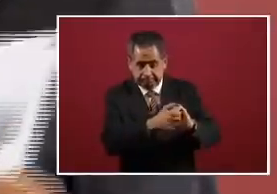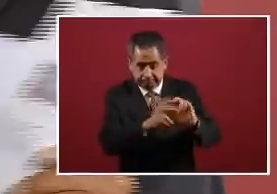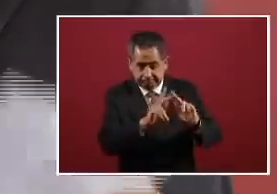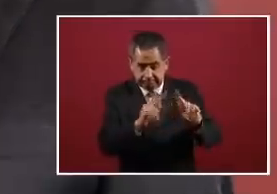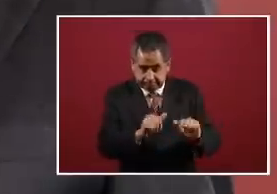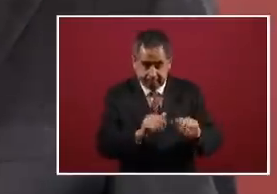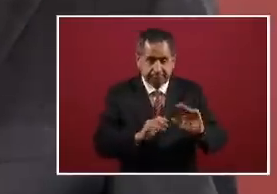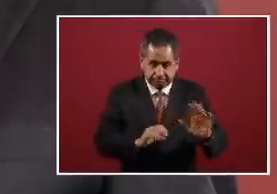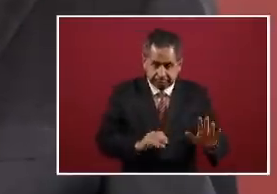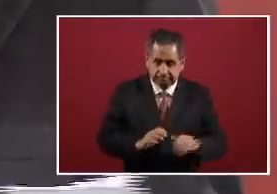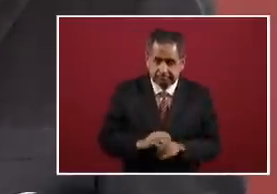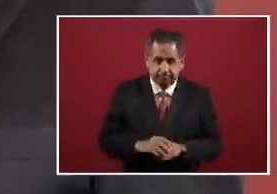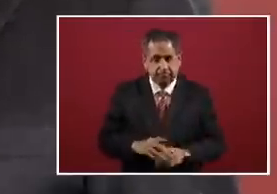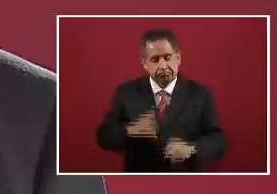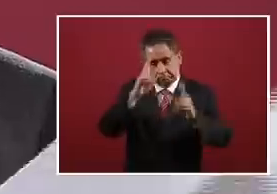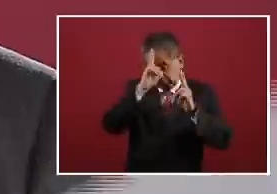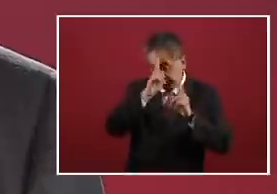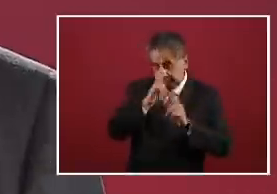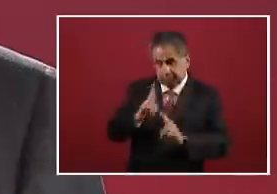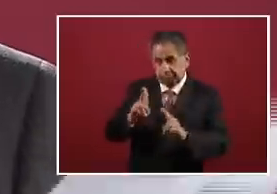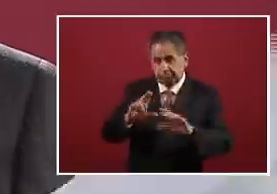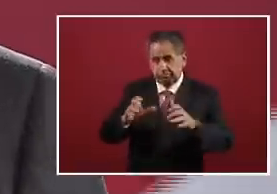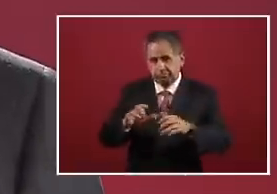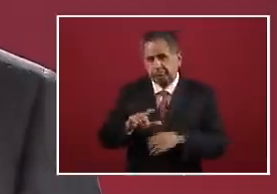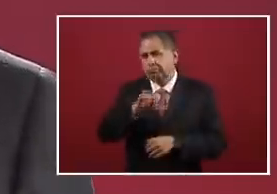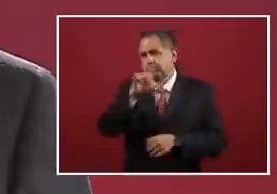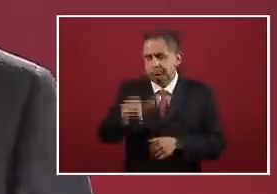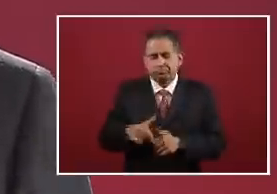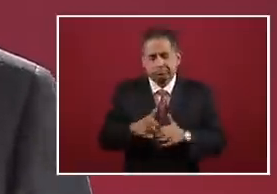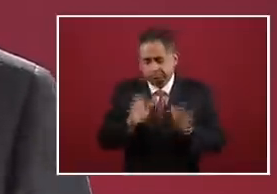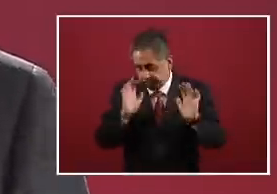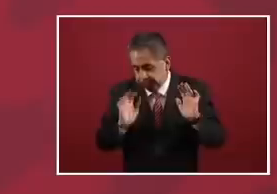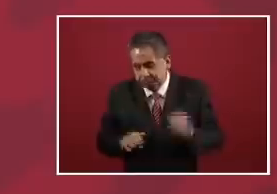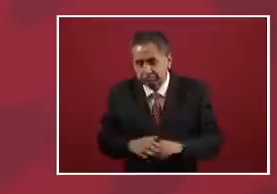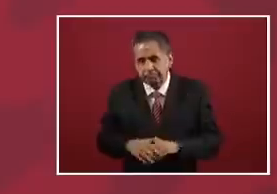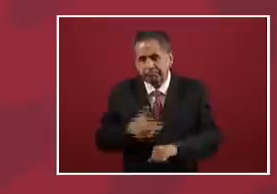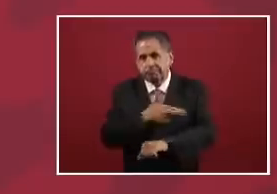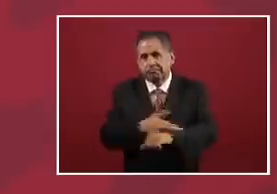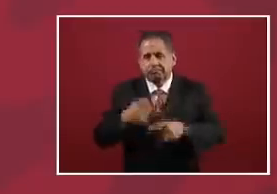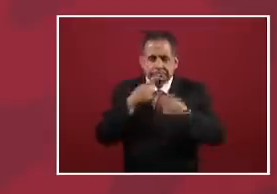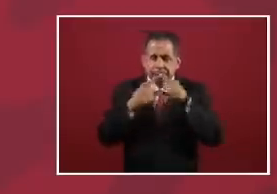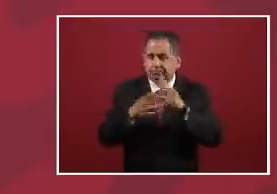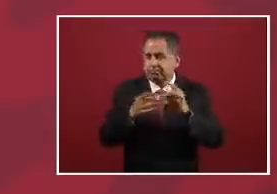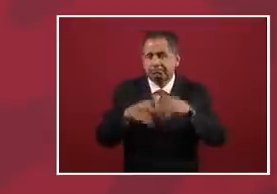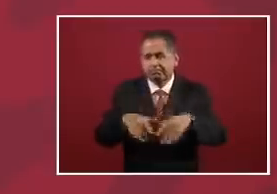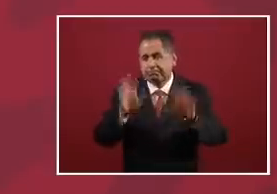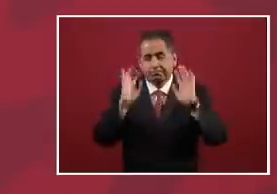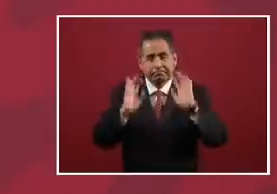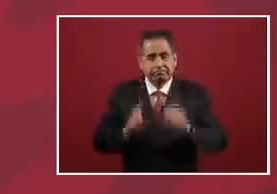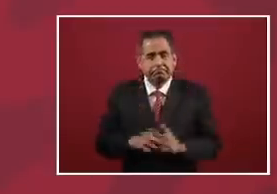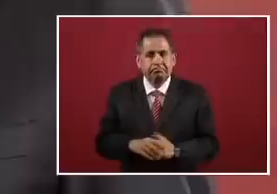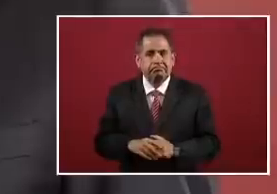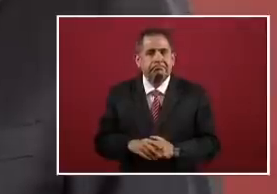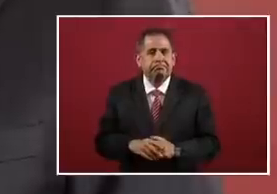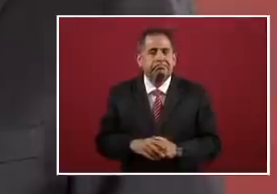que se haga el homenaje, y después que, si deciden